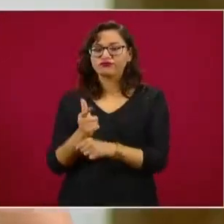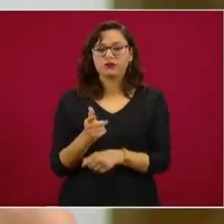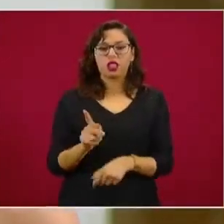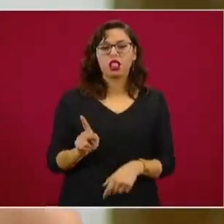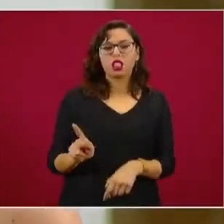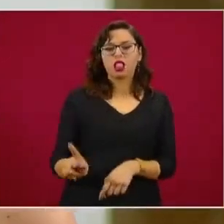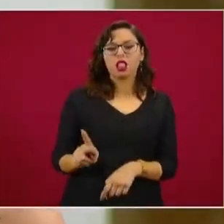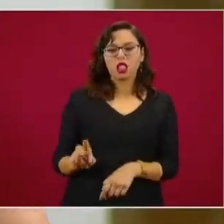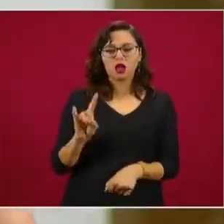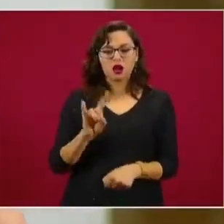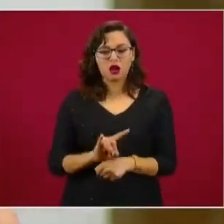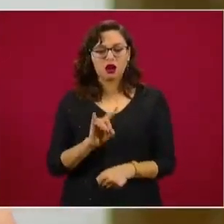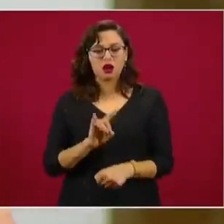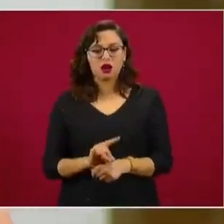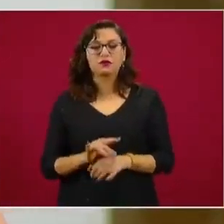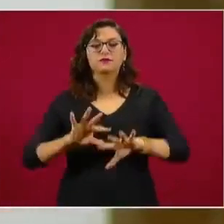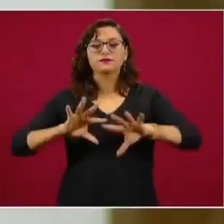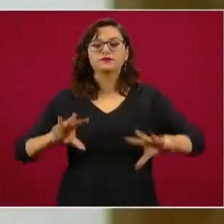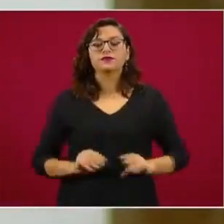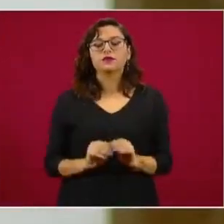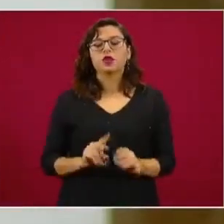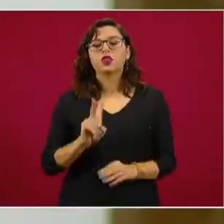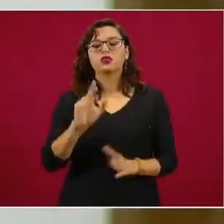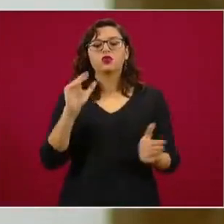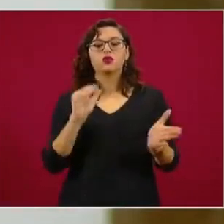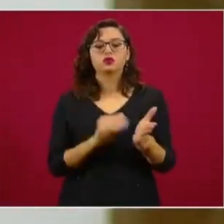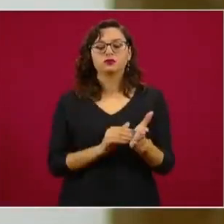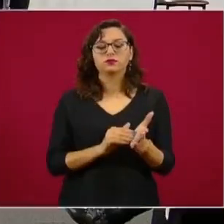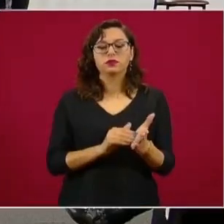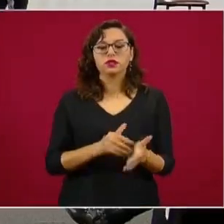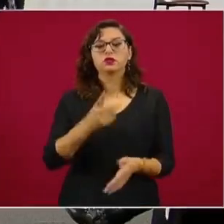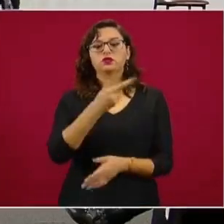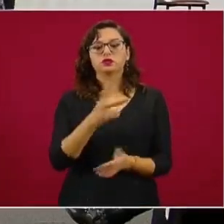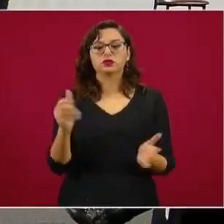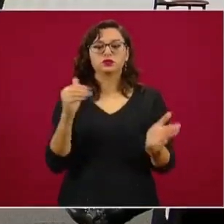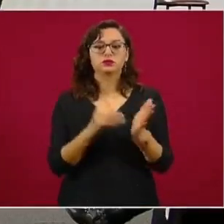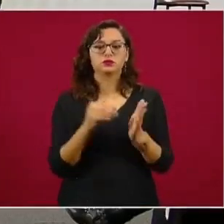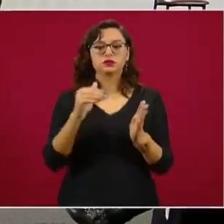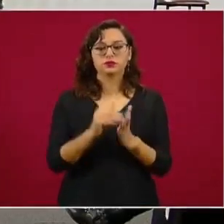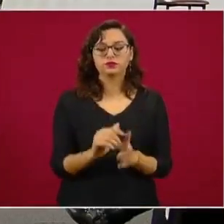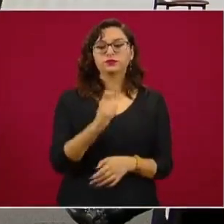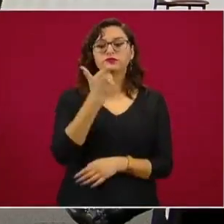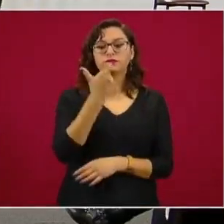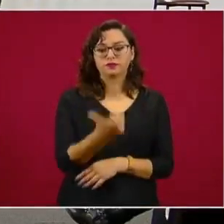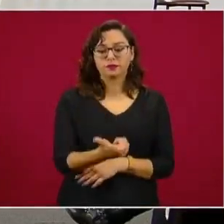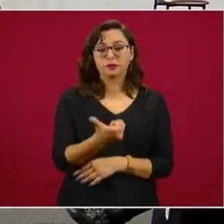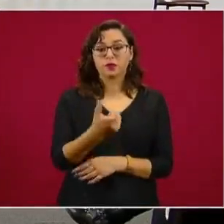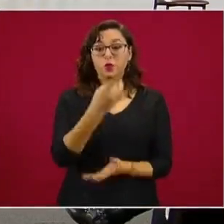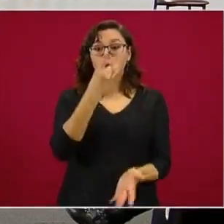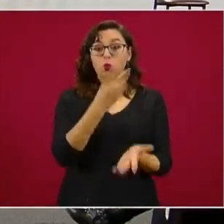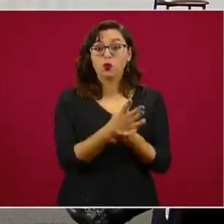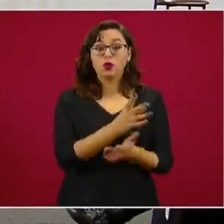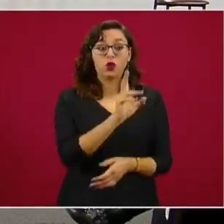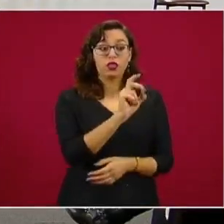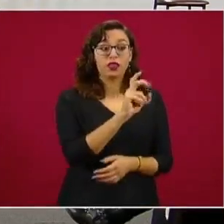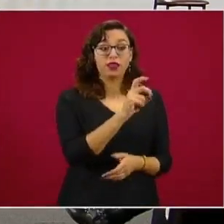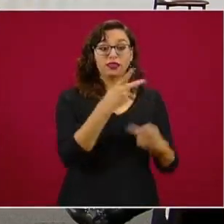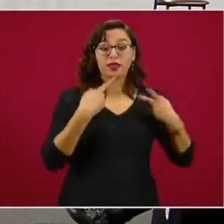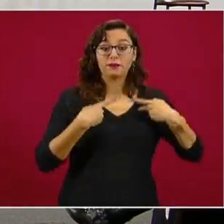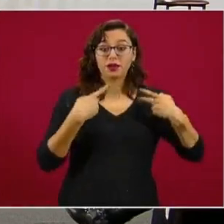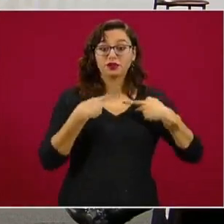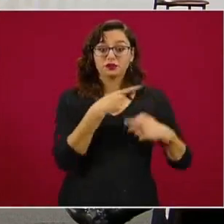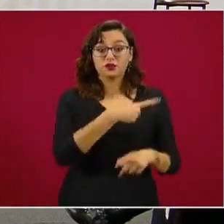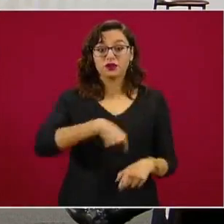simuladas, asciende a 2,200 millones de pesos en 30 personas nada más. ¿Nos regresamos, por